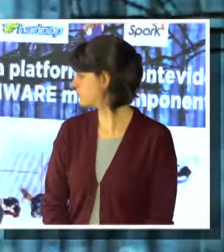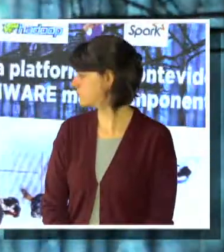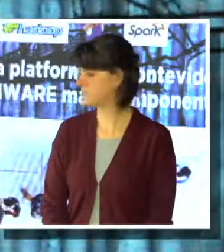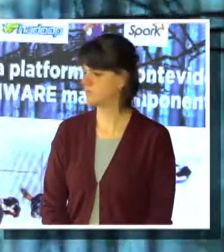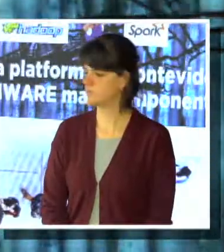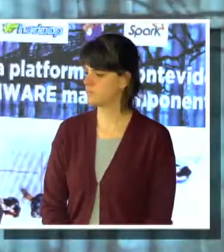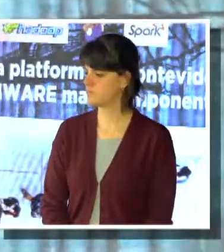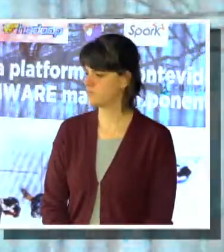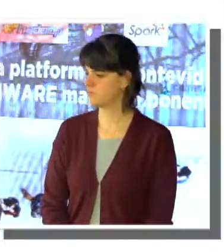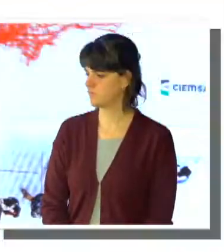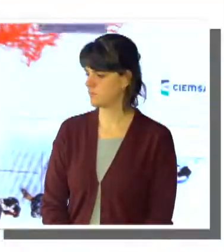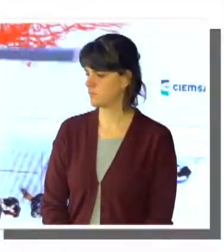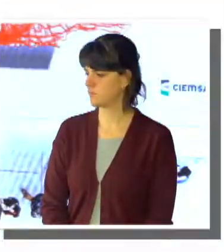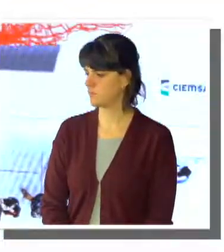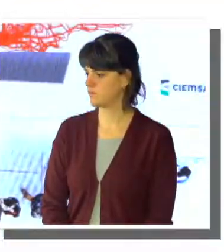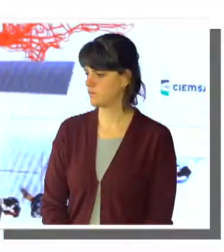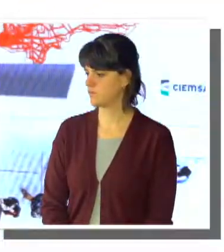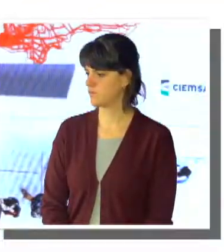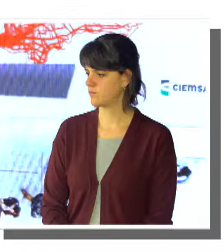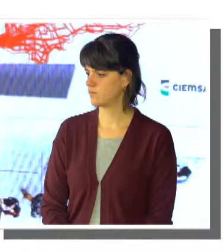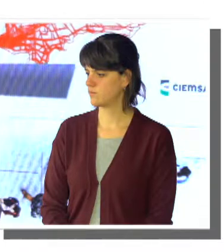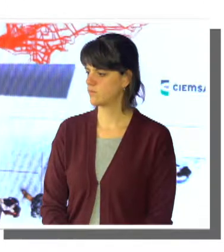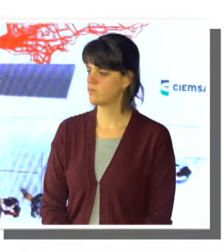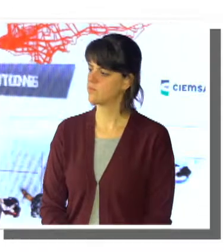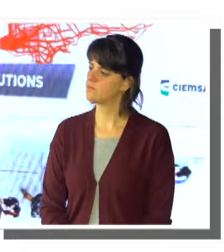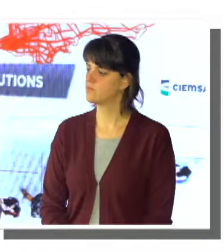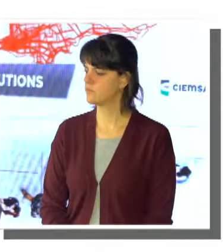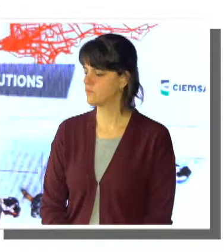en Ciemsa. Los disfrutamos.